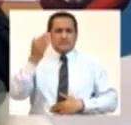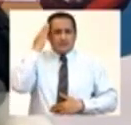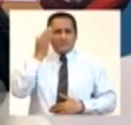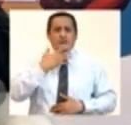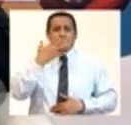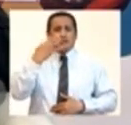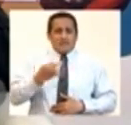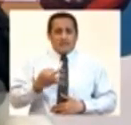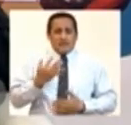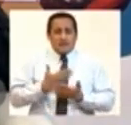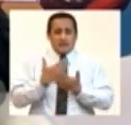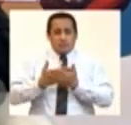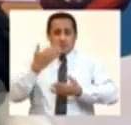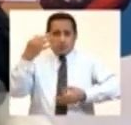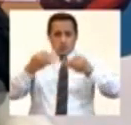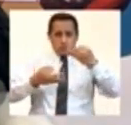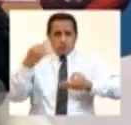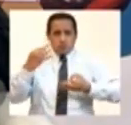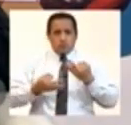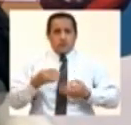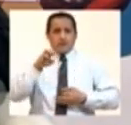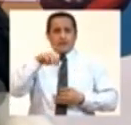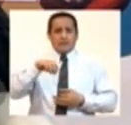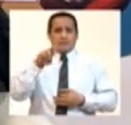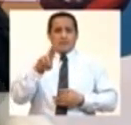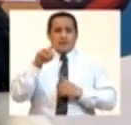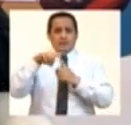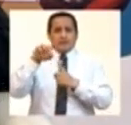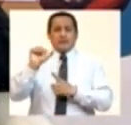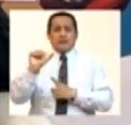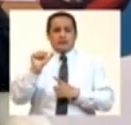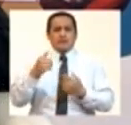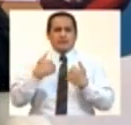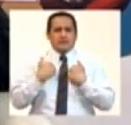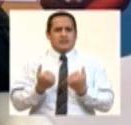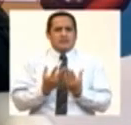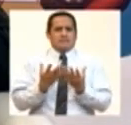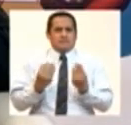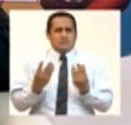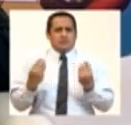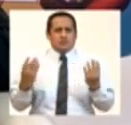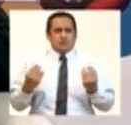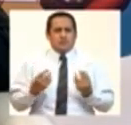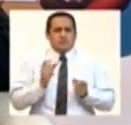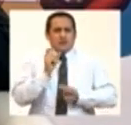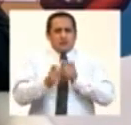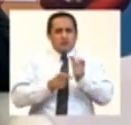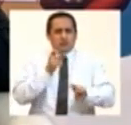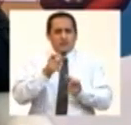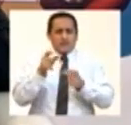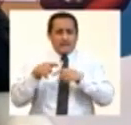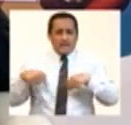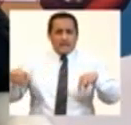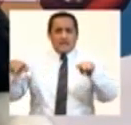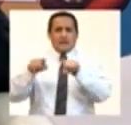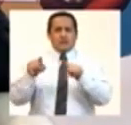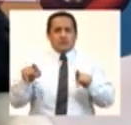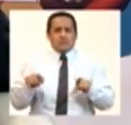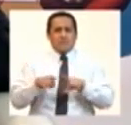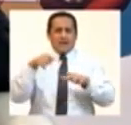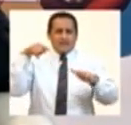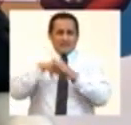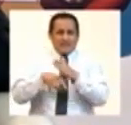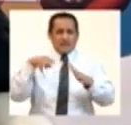que estadísticamente el MRTA tiene una cifra de víctimas, de personas que